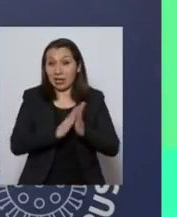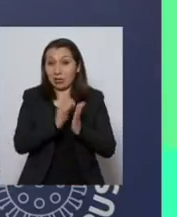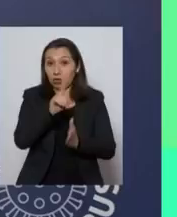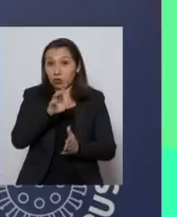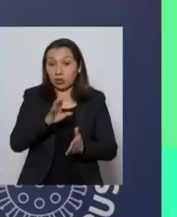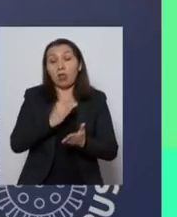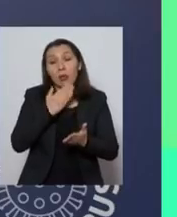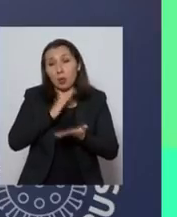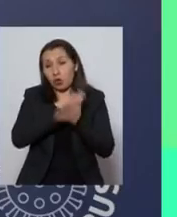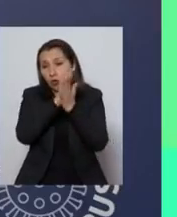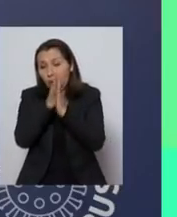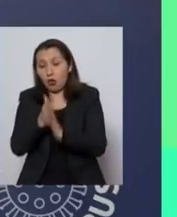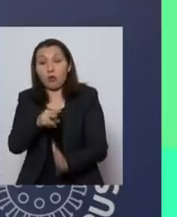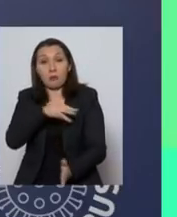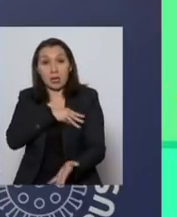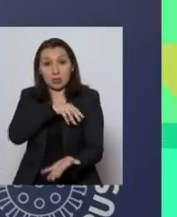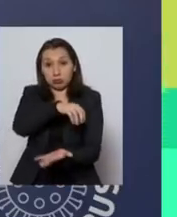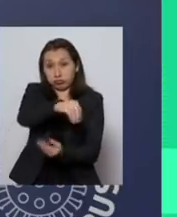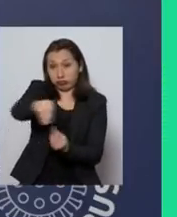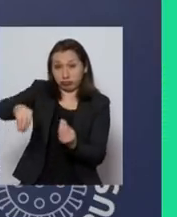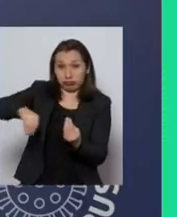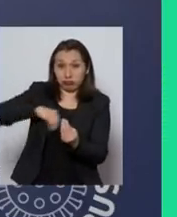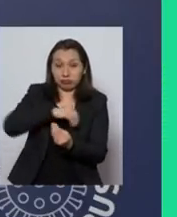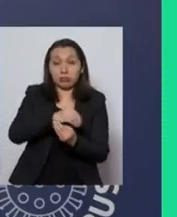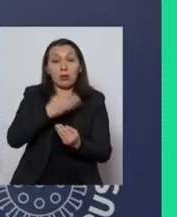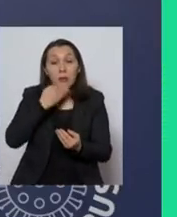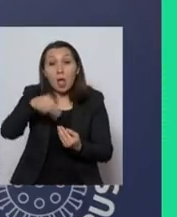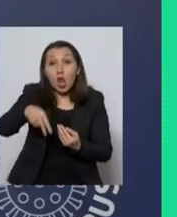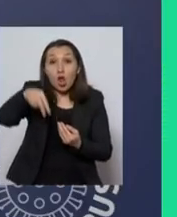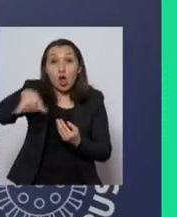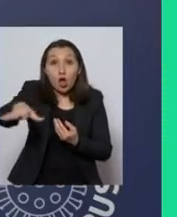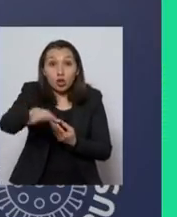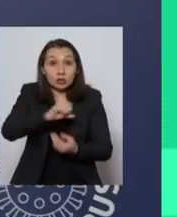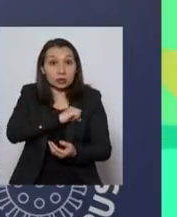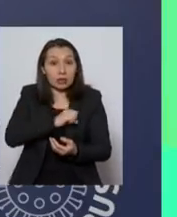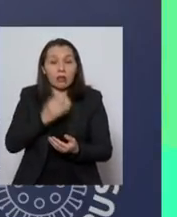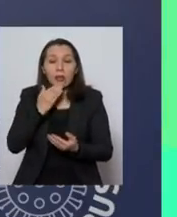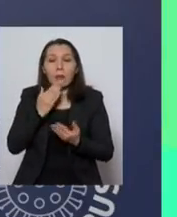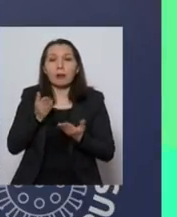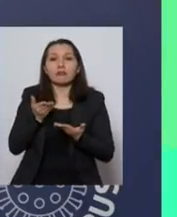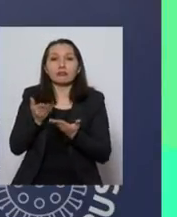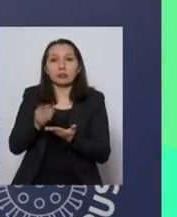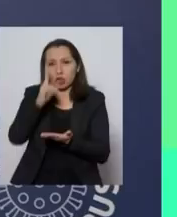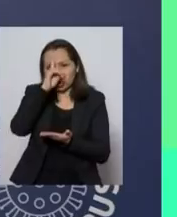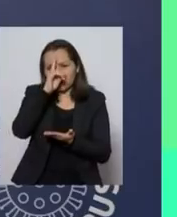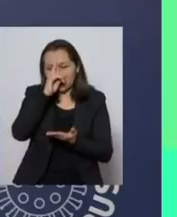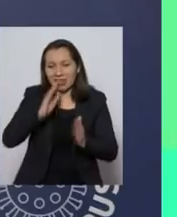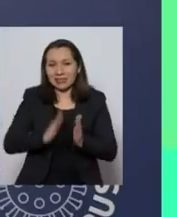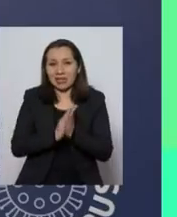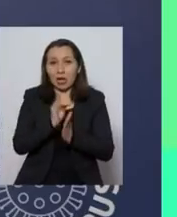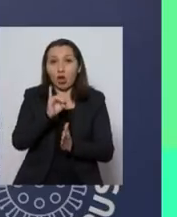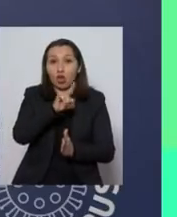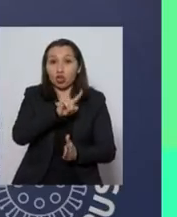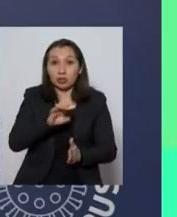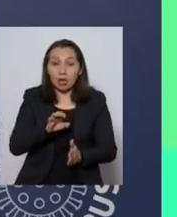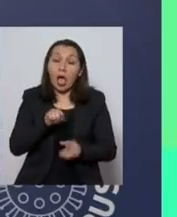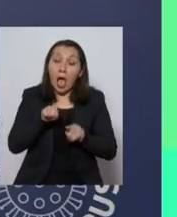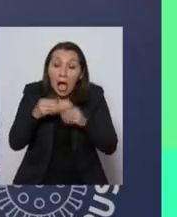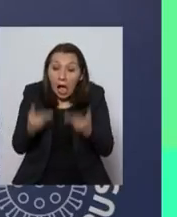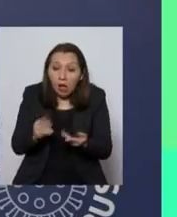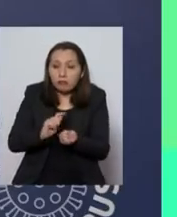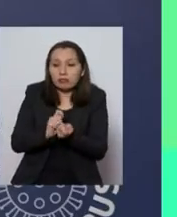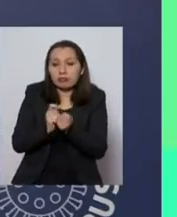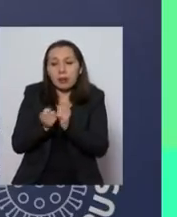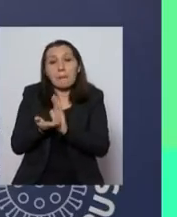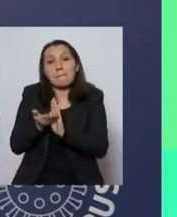en toda la región metropolitana, también en el área norte que sirve el Hospital San José, este es un tema que está mejorando